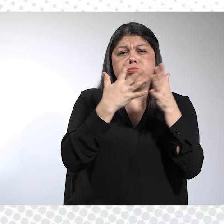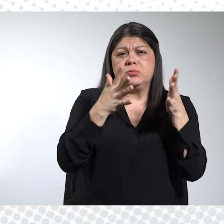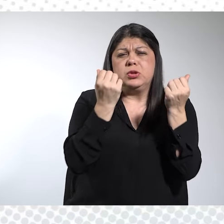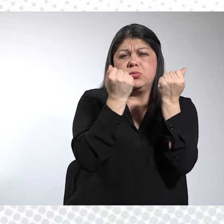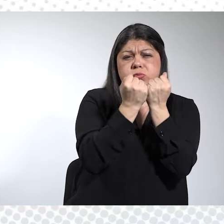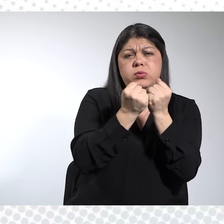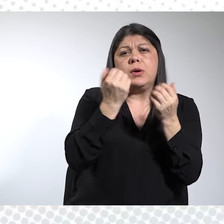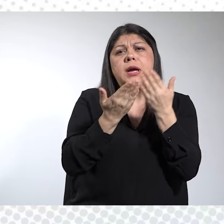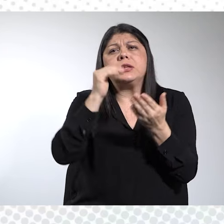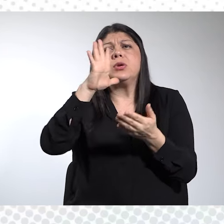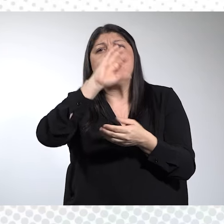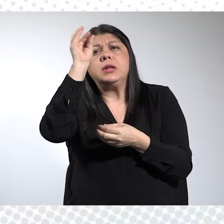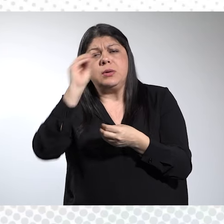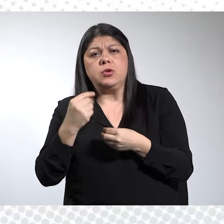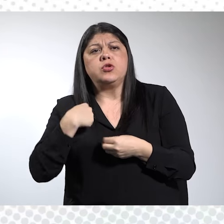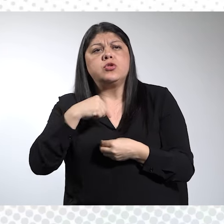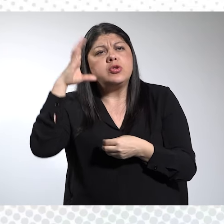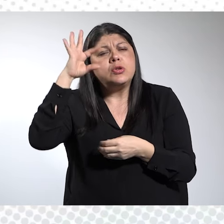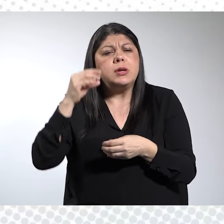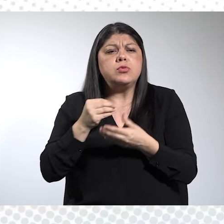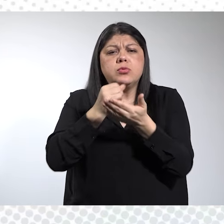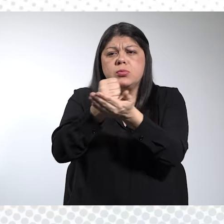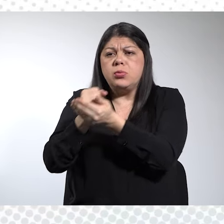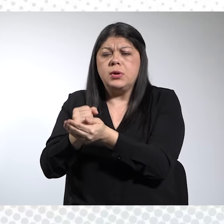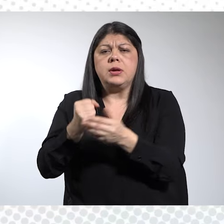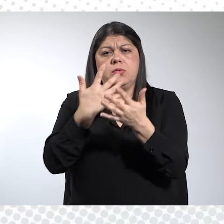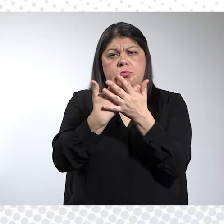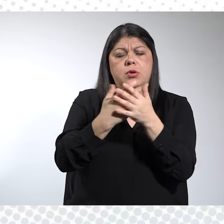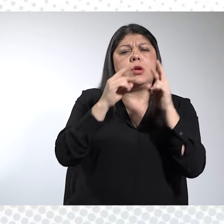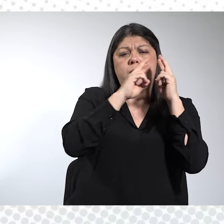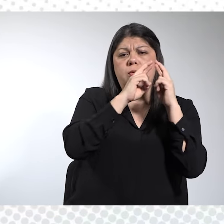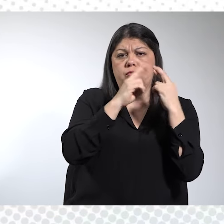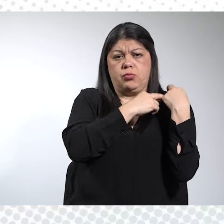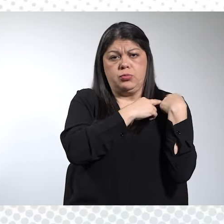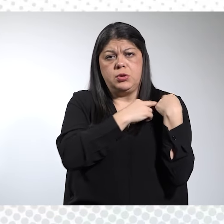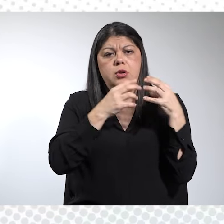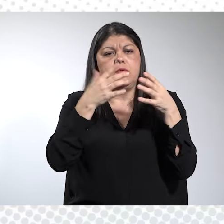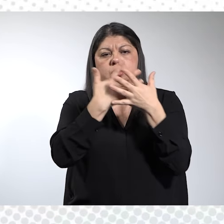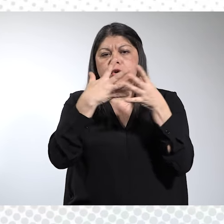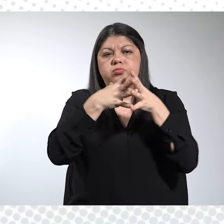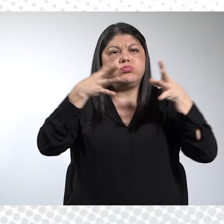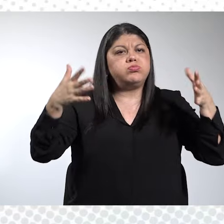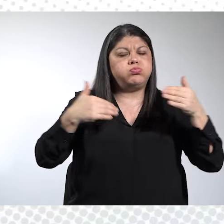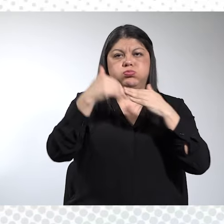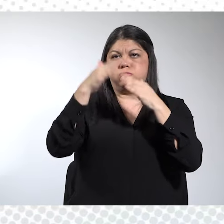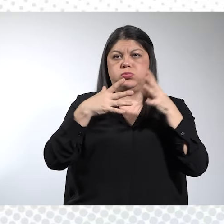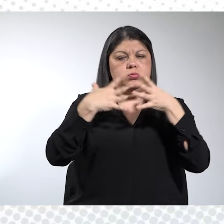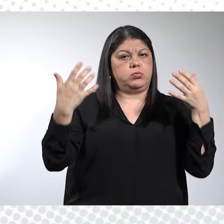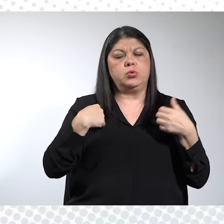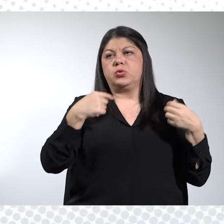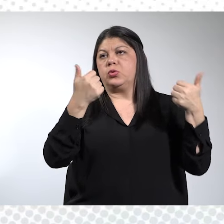casi en un 15%. Nosotros creemos en inversión carcelaria responsable, no una megacárcel. No estamos de acuerdo